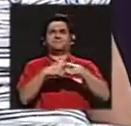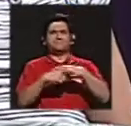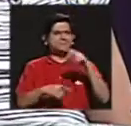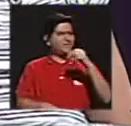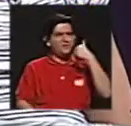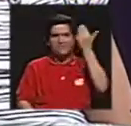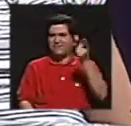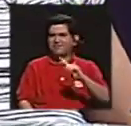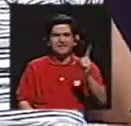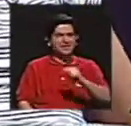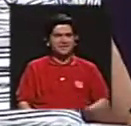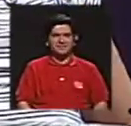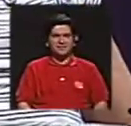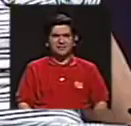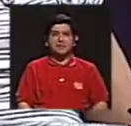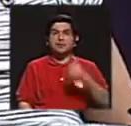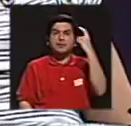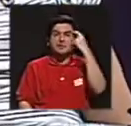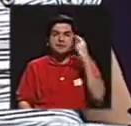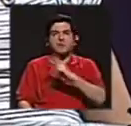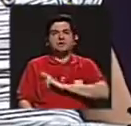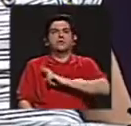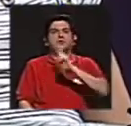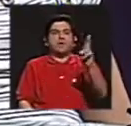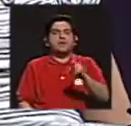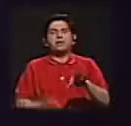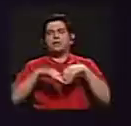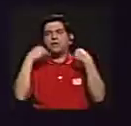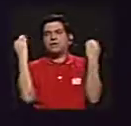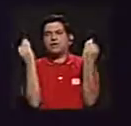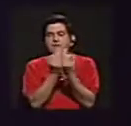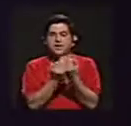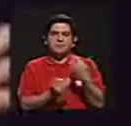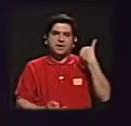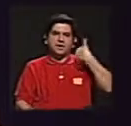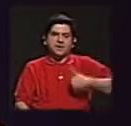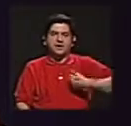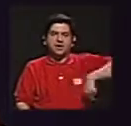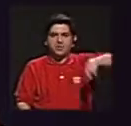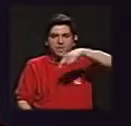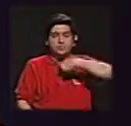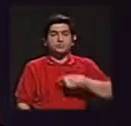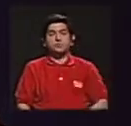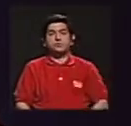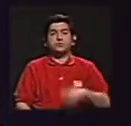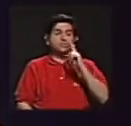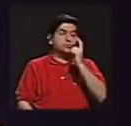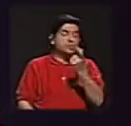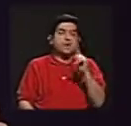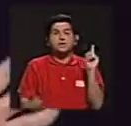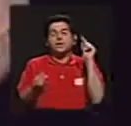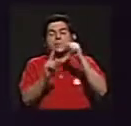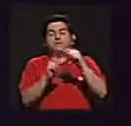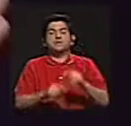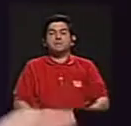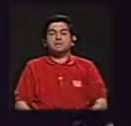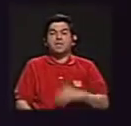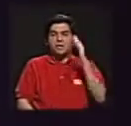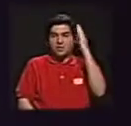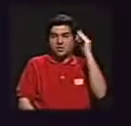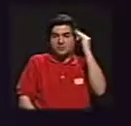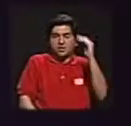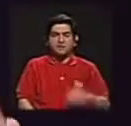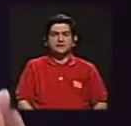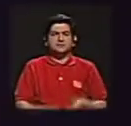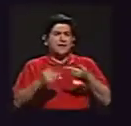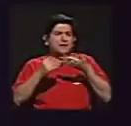tan fácil. Sin hablar de la religión y de la familia y del hombre que nos ha tocado en suerte o en destino vivir. Es decir, son